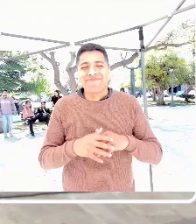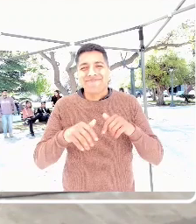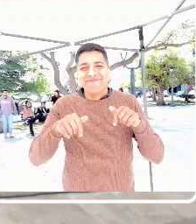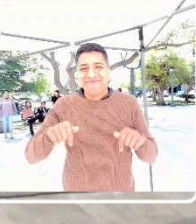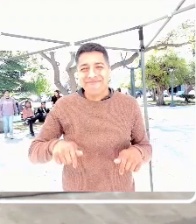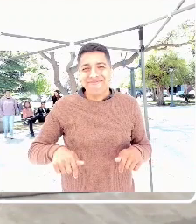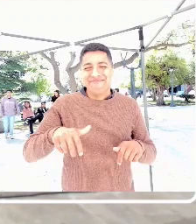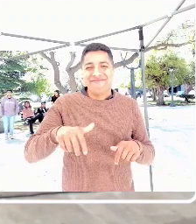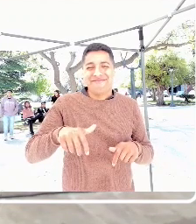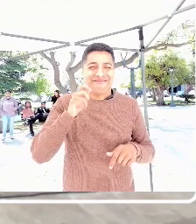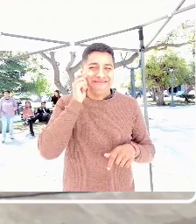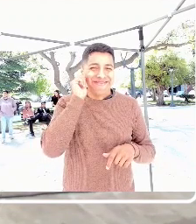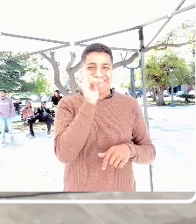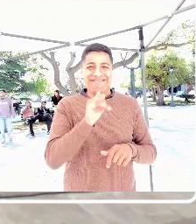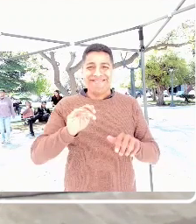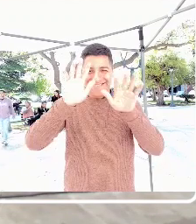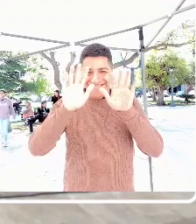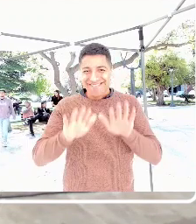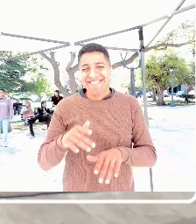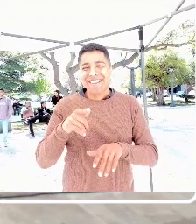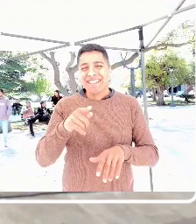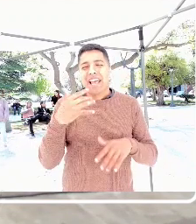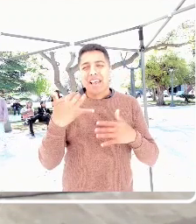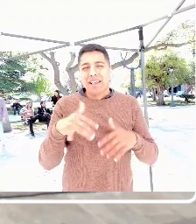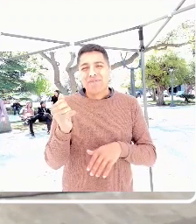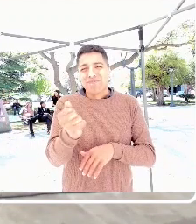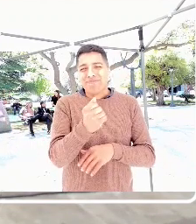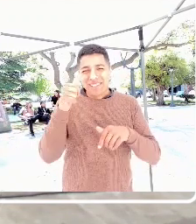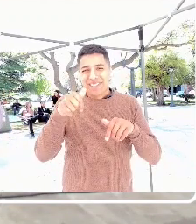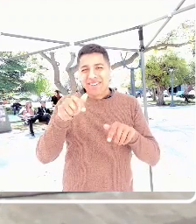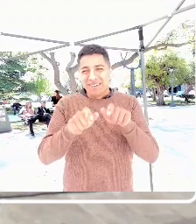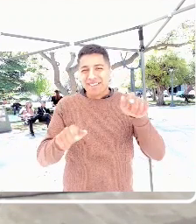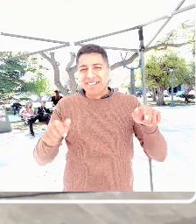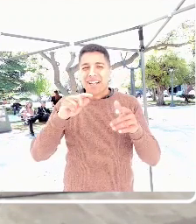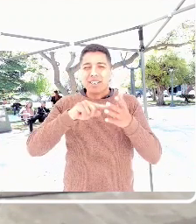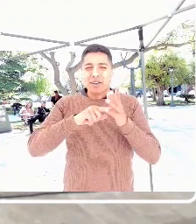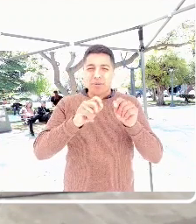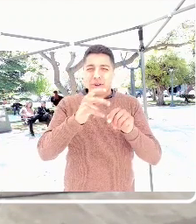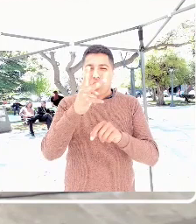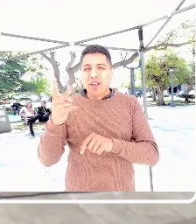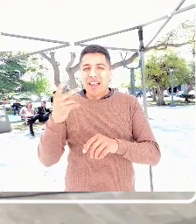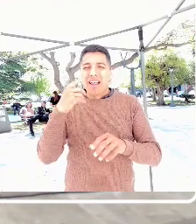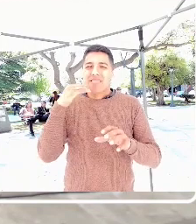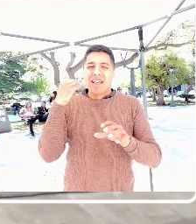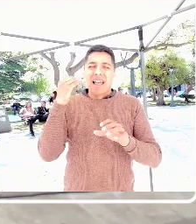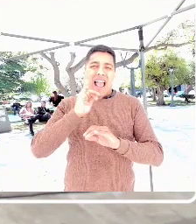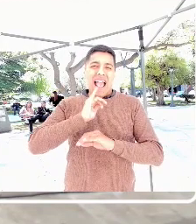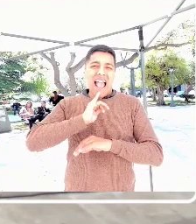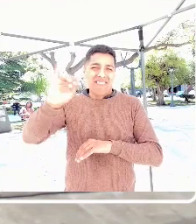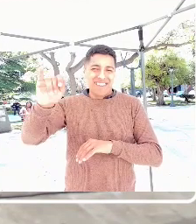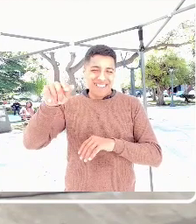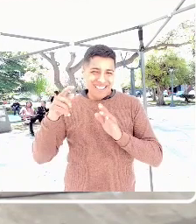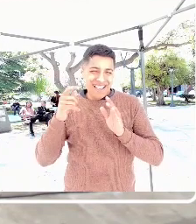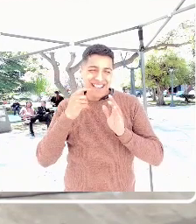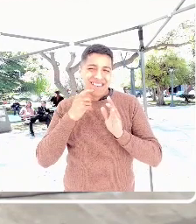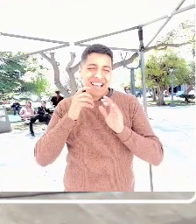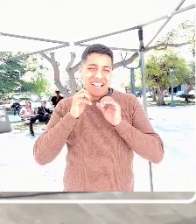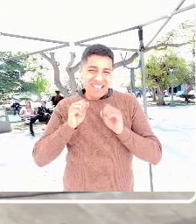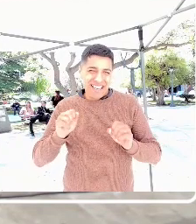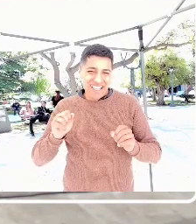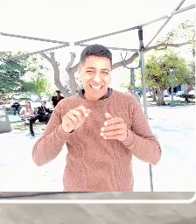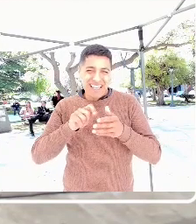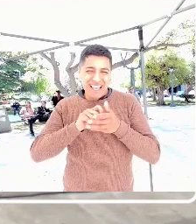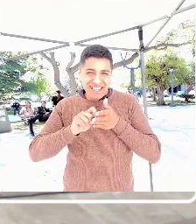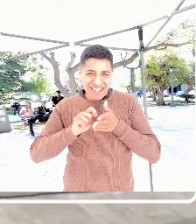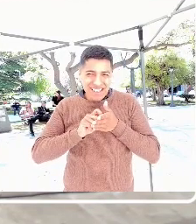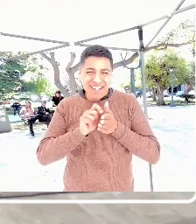nuestro departamento y es de gran valor para la comunidad local. Artículo 2. Notifíquese por Secretaría Administrativa del Honorable